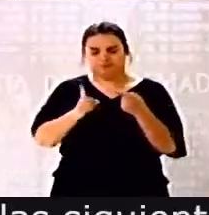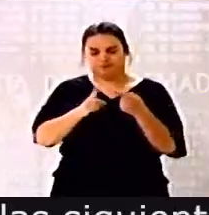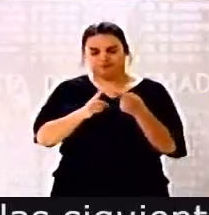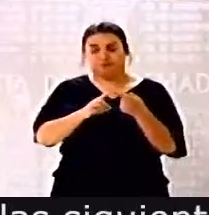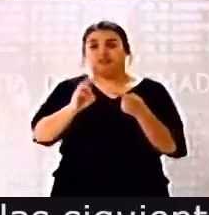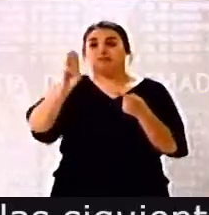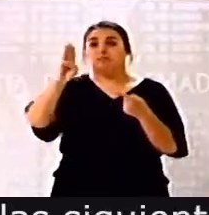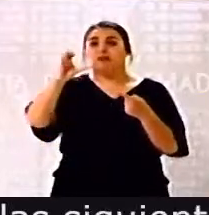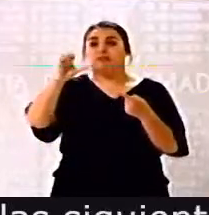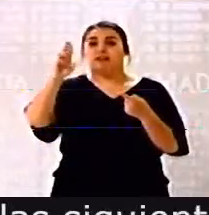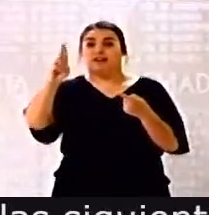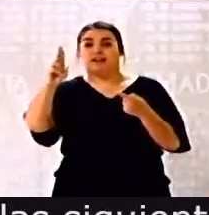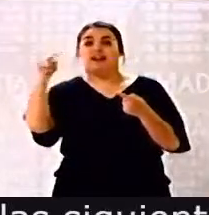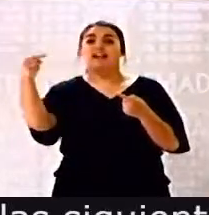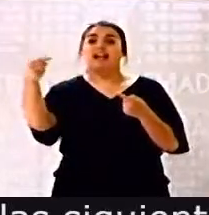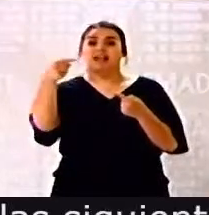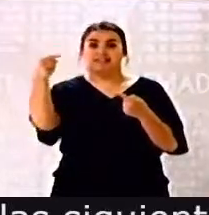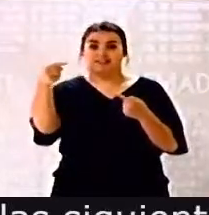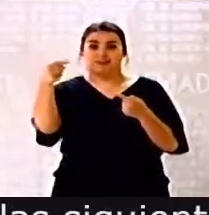PCR negativa,